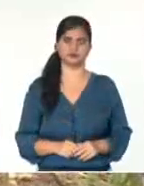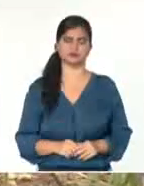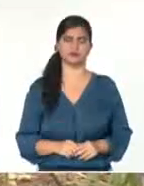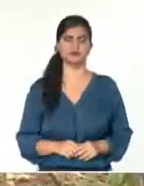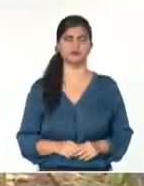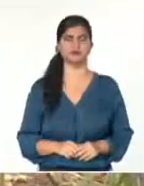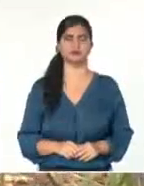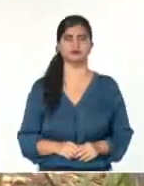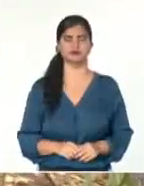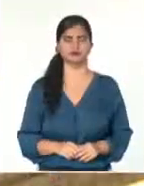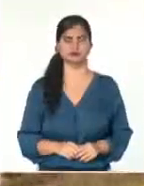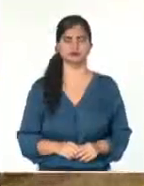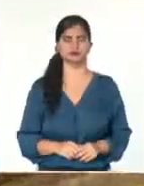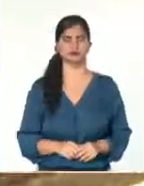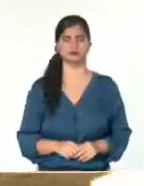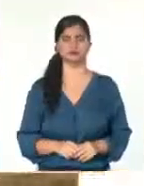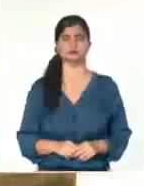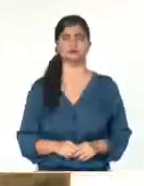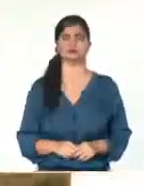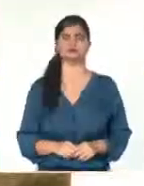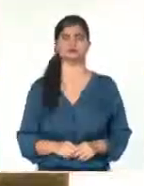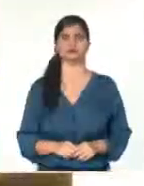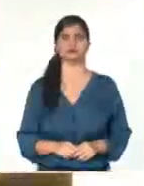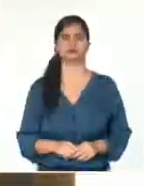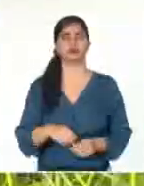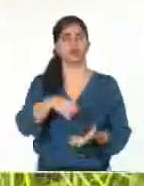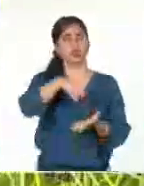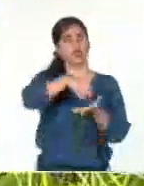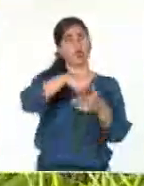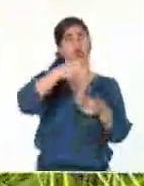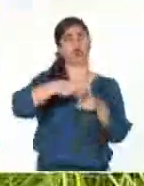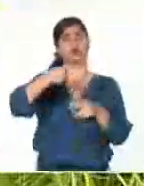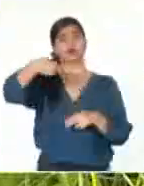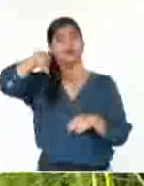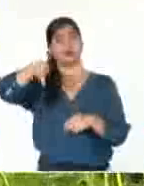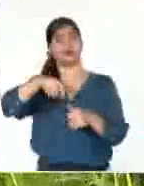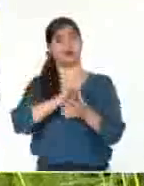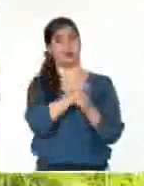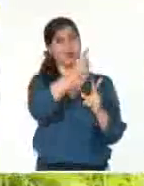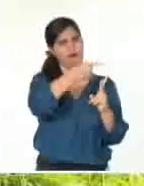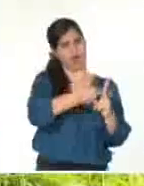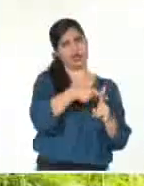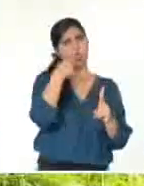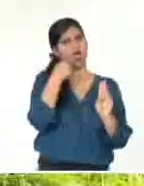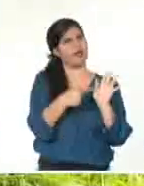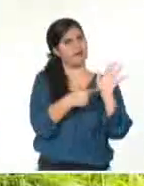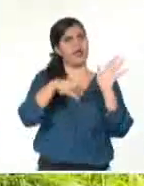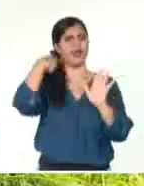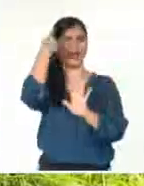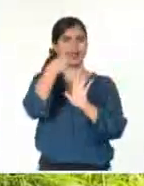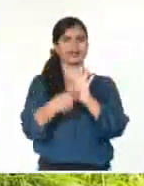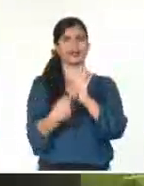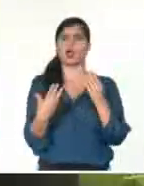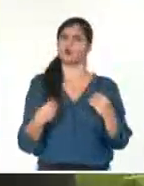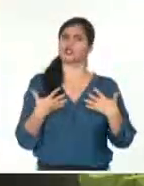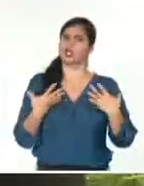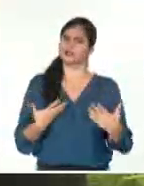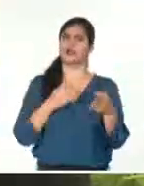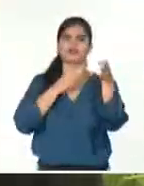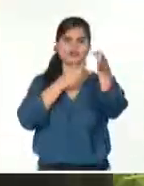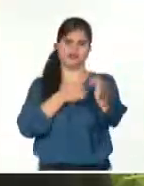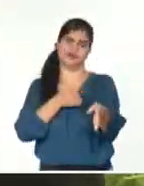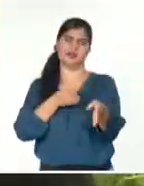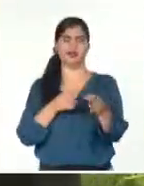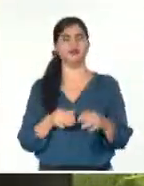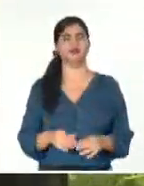Para los tres trabajadores de la recría Primero de Mayo, la constancia y disciplina en el manejo de los animales es esencial. Mirando de que nunca